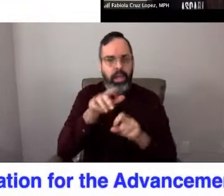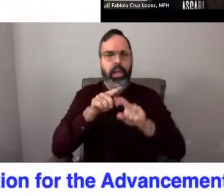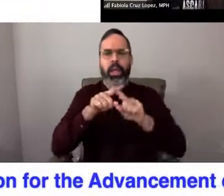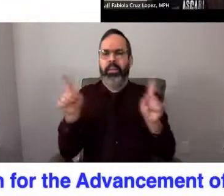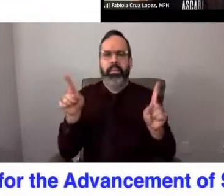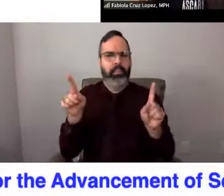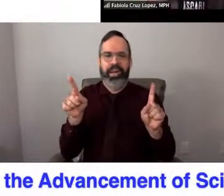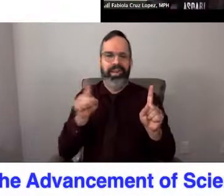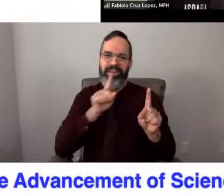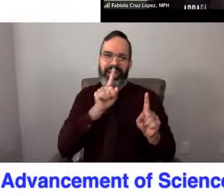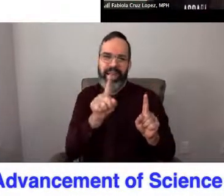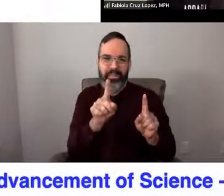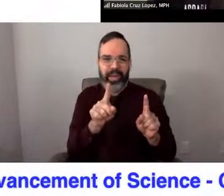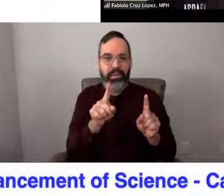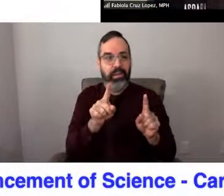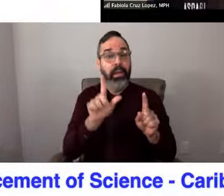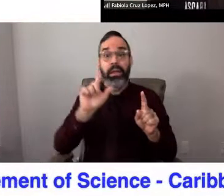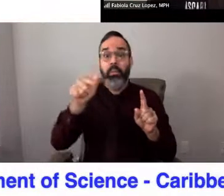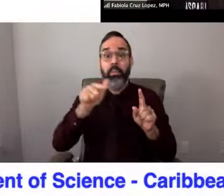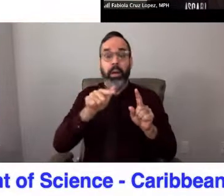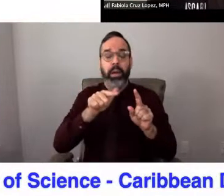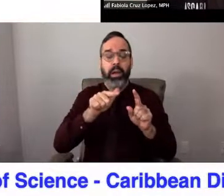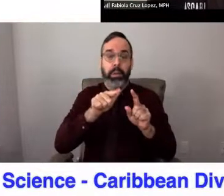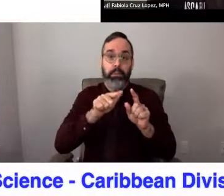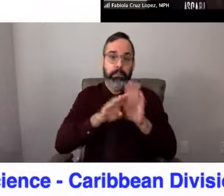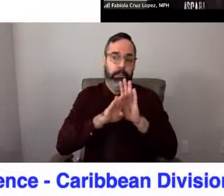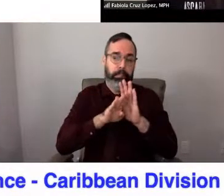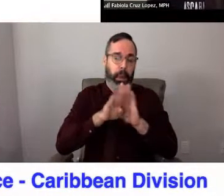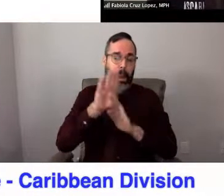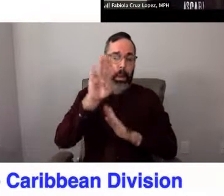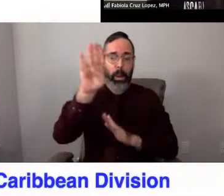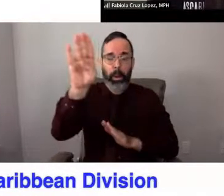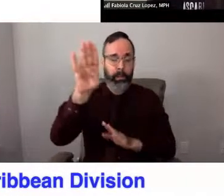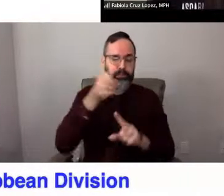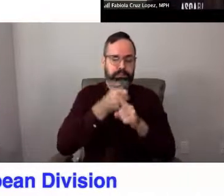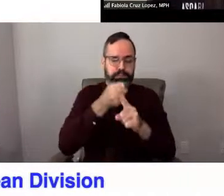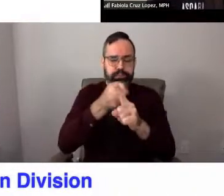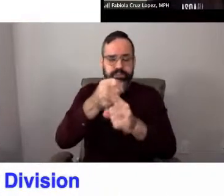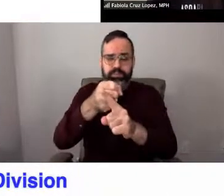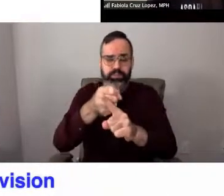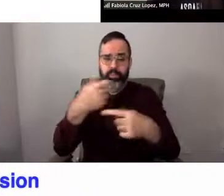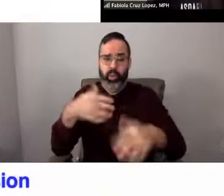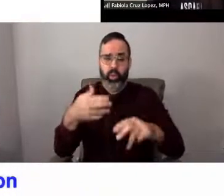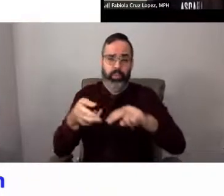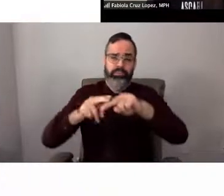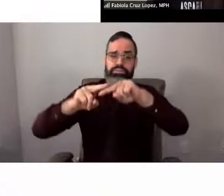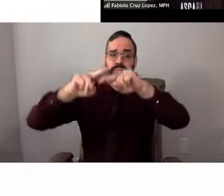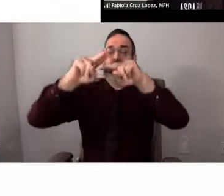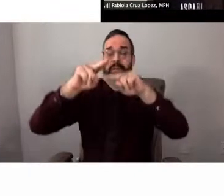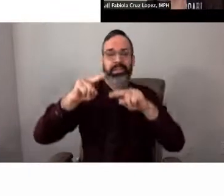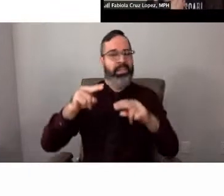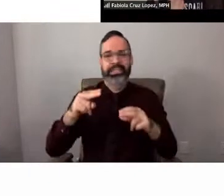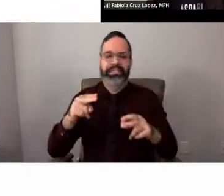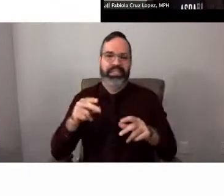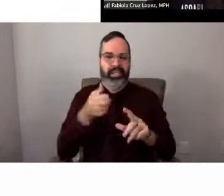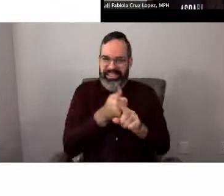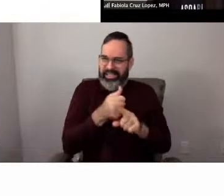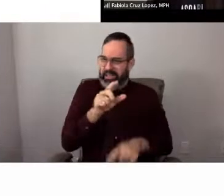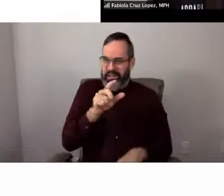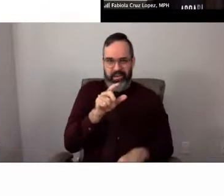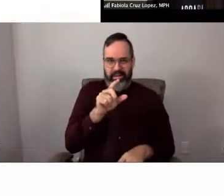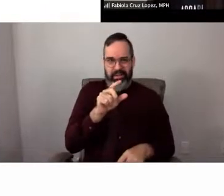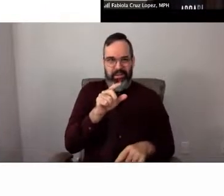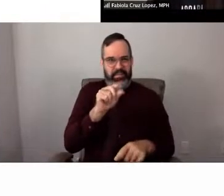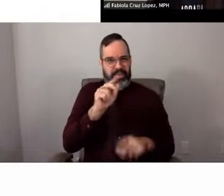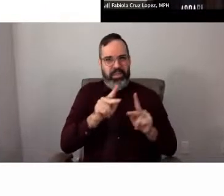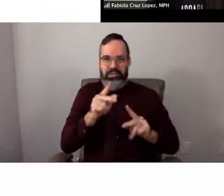poder soportar todo lo que podía venir en los futuros meses. A nivel regional, también dirigidos por la doctora